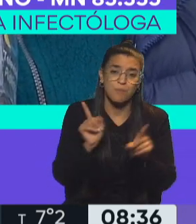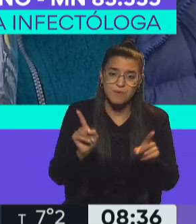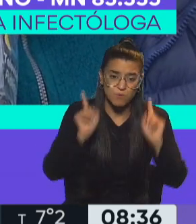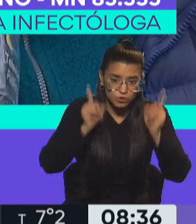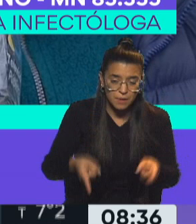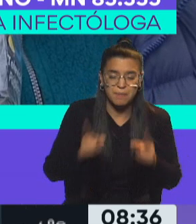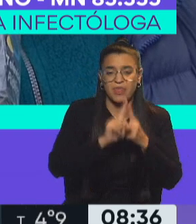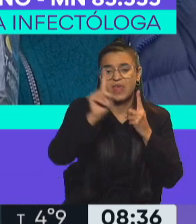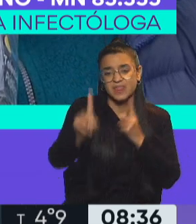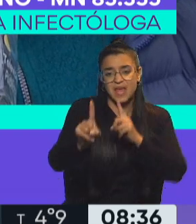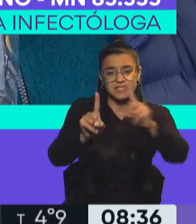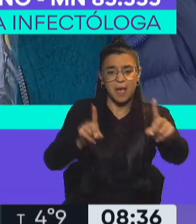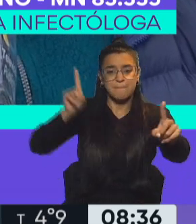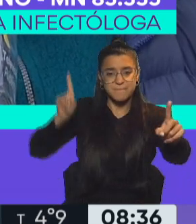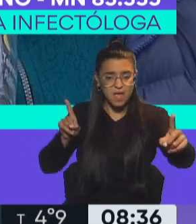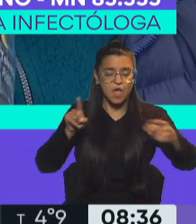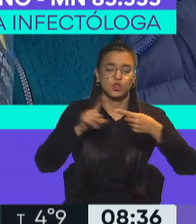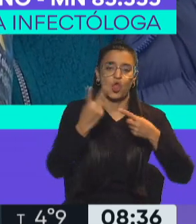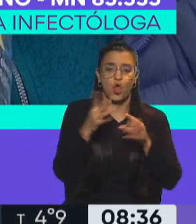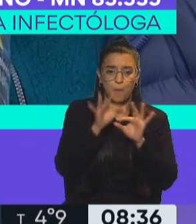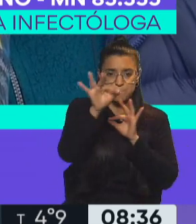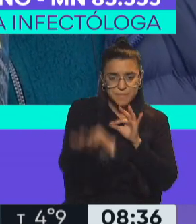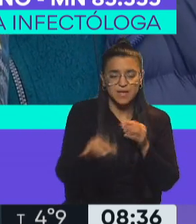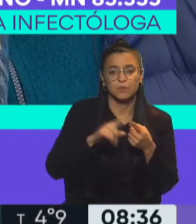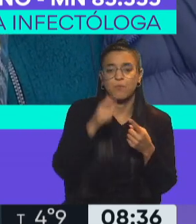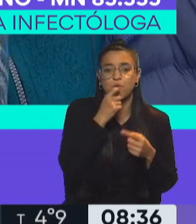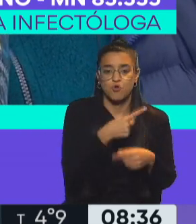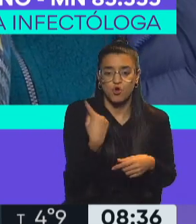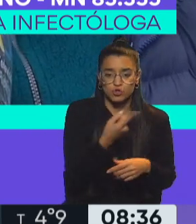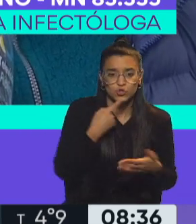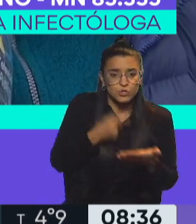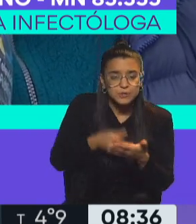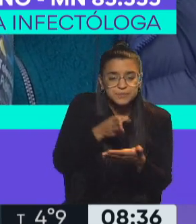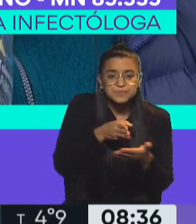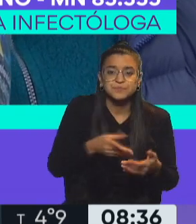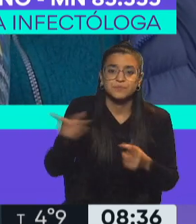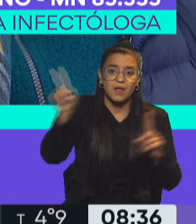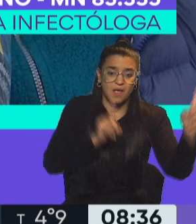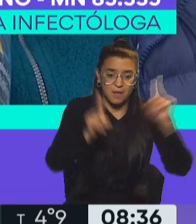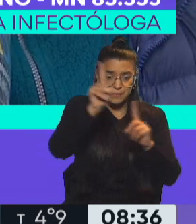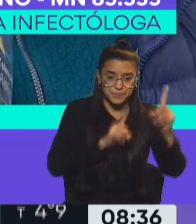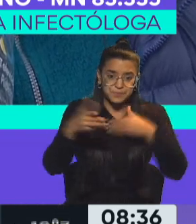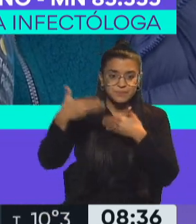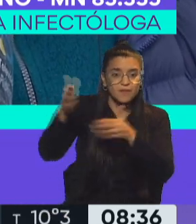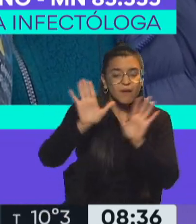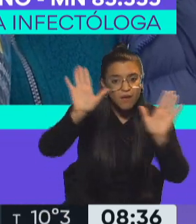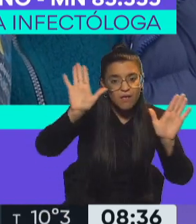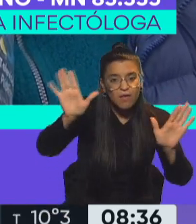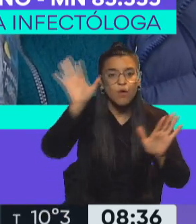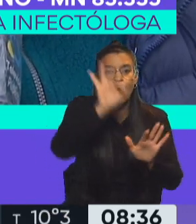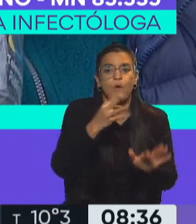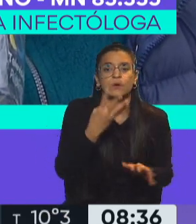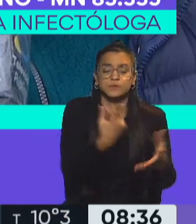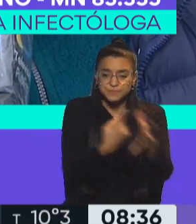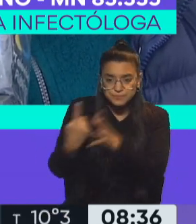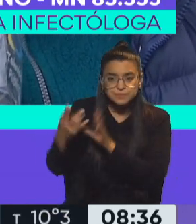claro, distanciamiento por más de 2 metros. O sea que si nosotros restringiéramos el ingreso de extranjeros, sí, o hiciéramos realmente